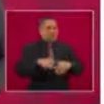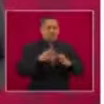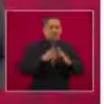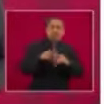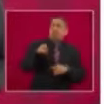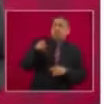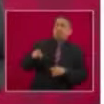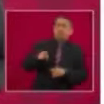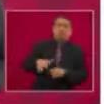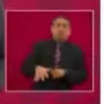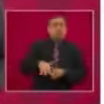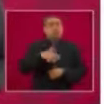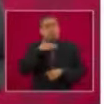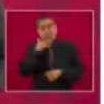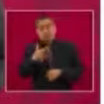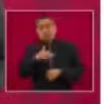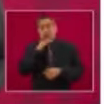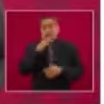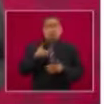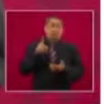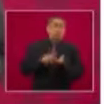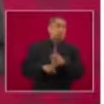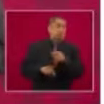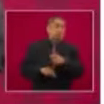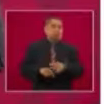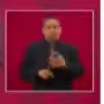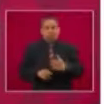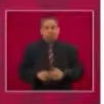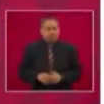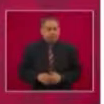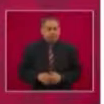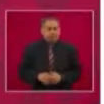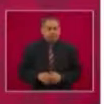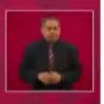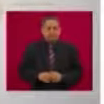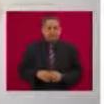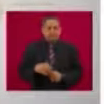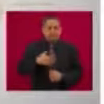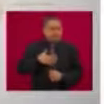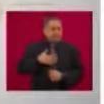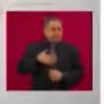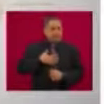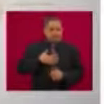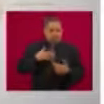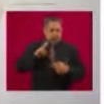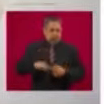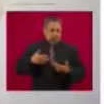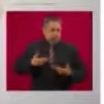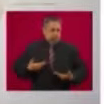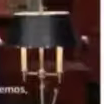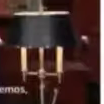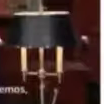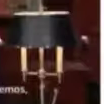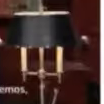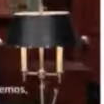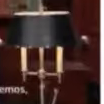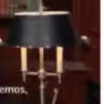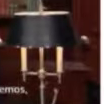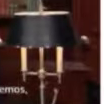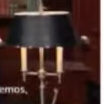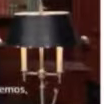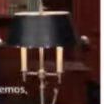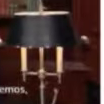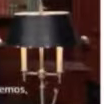gobierno de Peña Nieto. Se están repartiendo mucho menos recursos que antes. Muchos de ellos que eran, en realidad, sí,